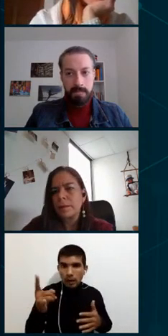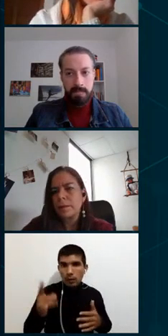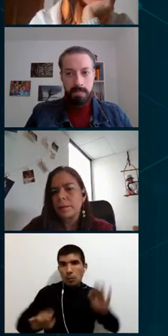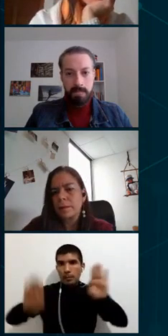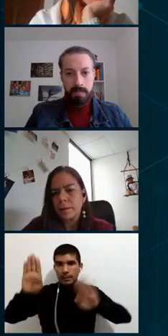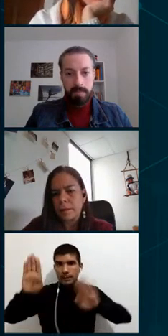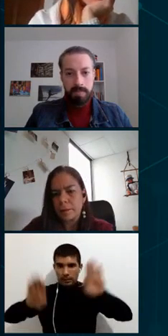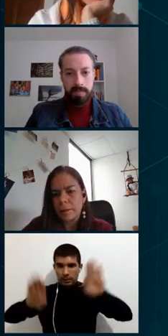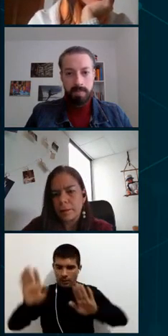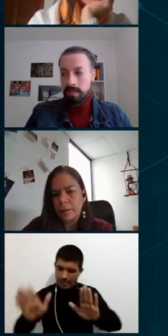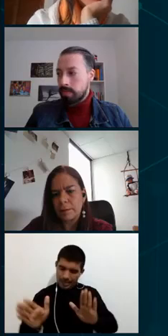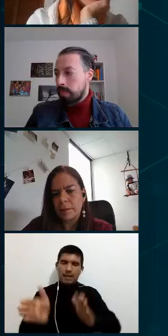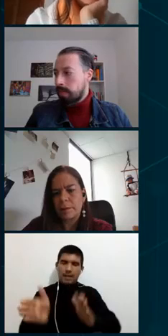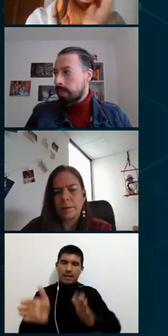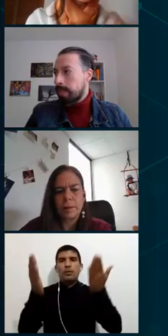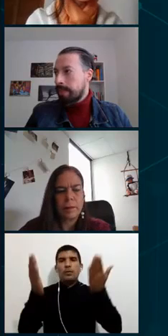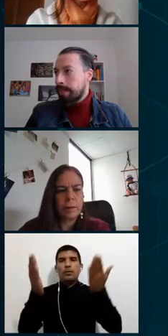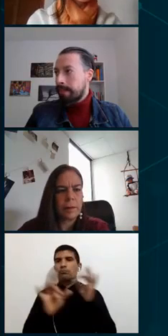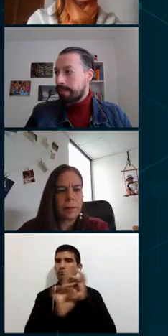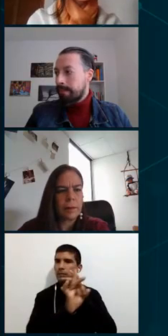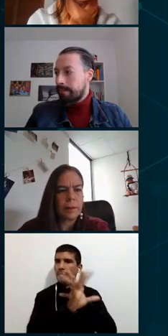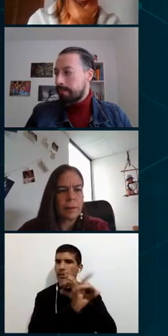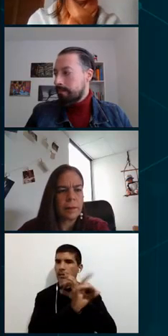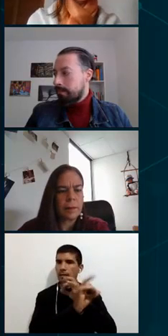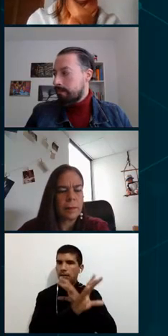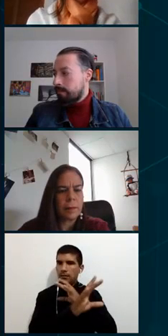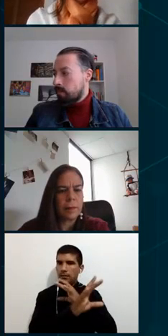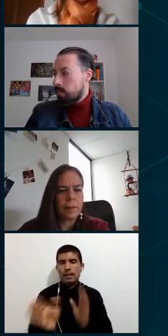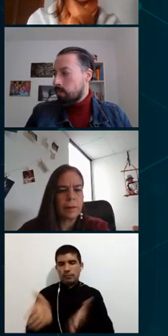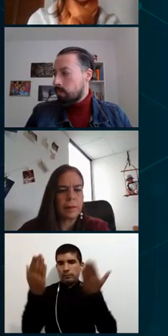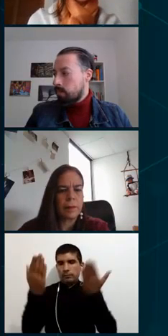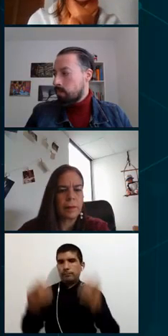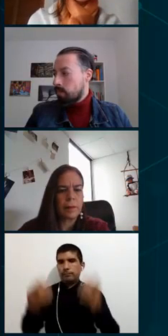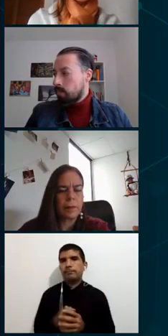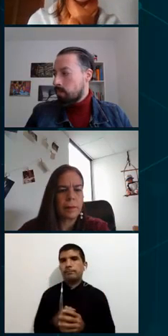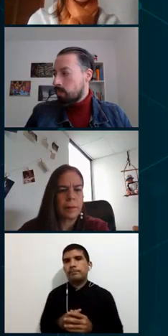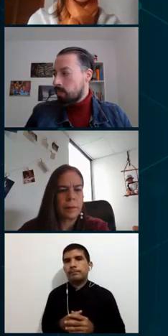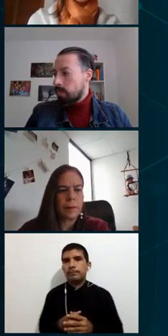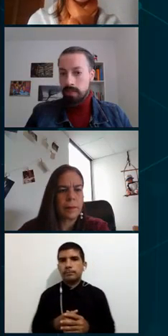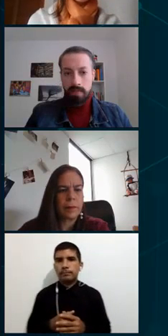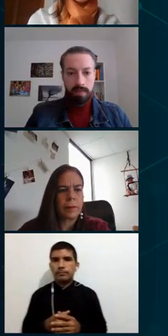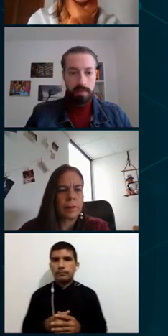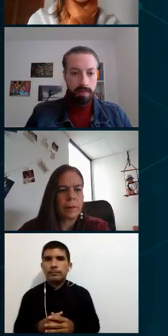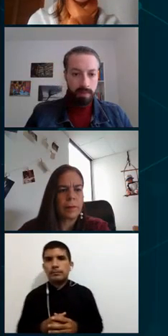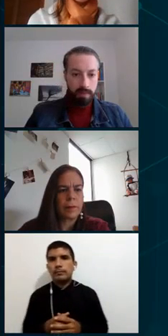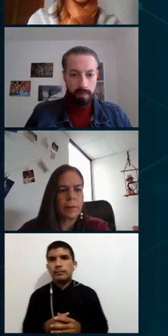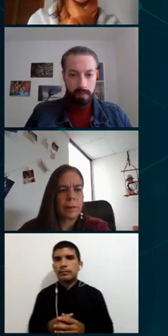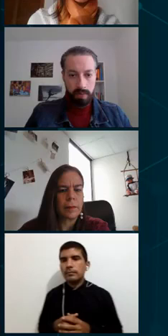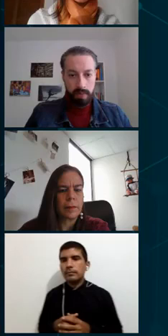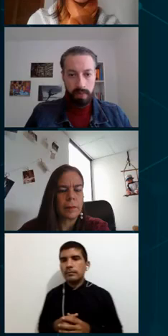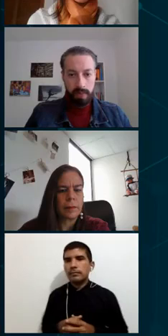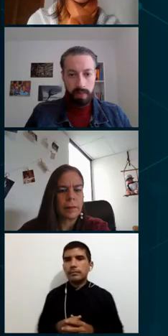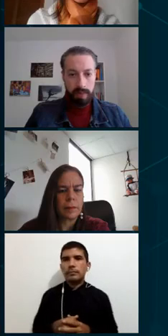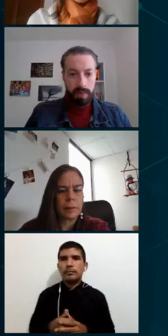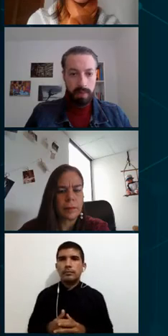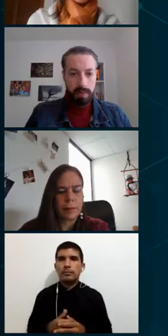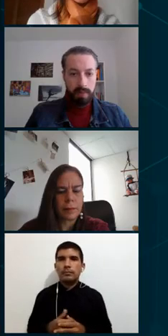para esta etapa es importante que tengamos en cuenta como unos, le puedo llamar mindset, aunque